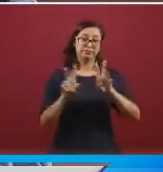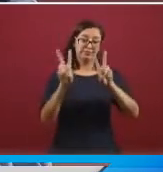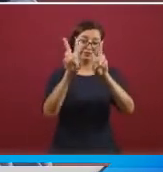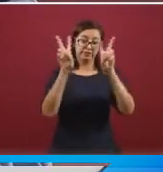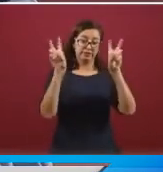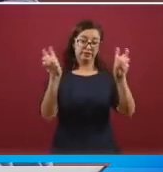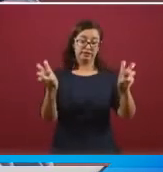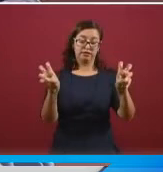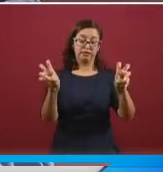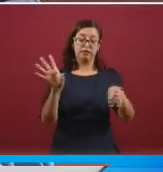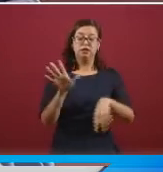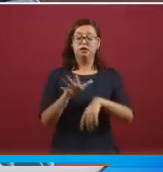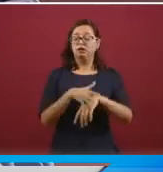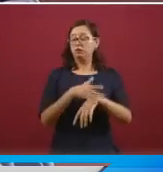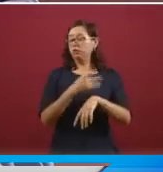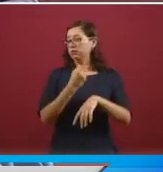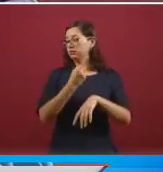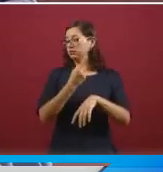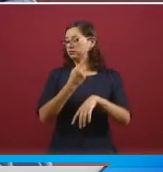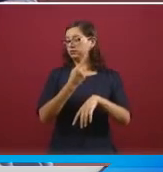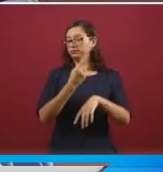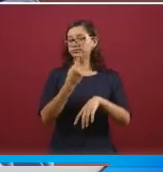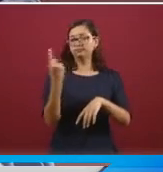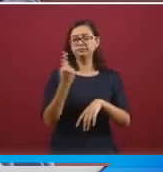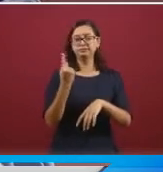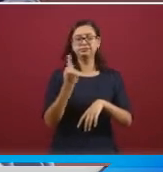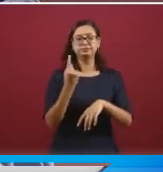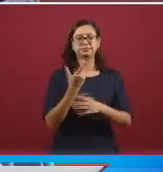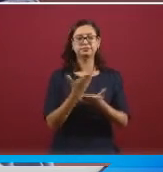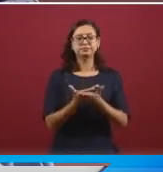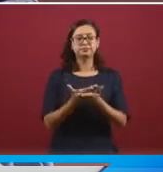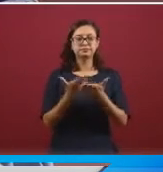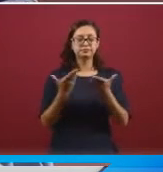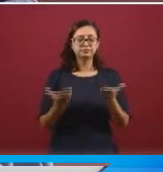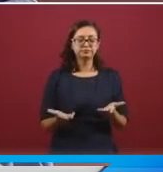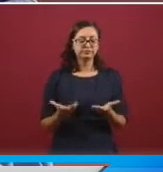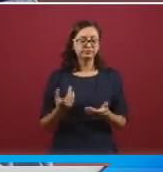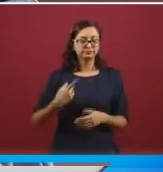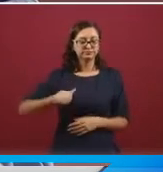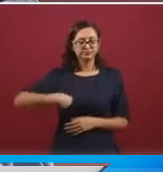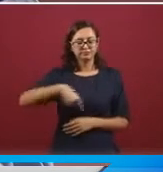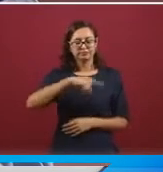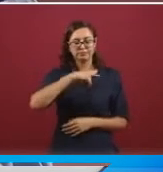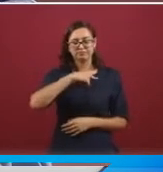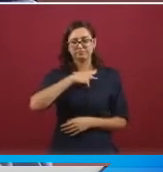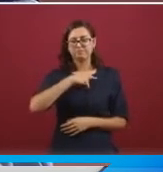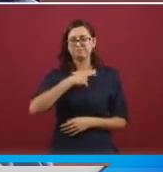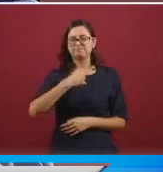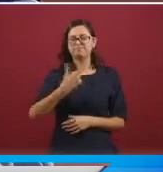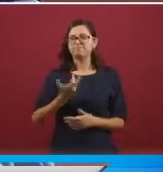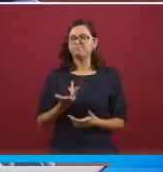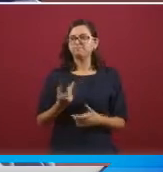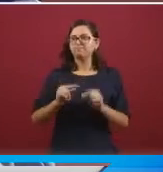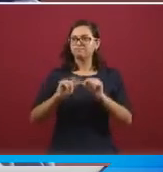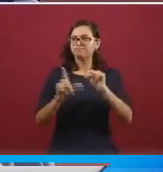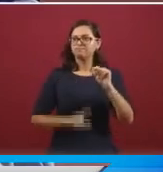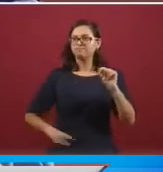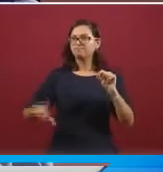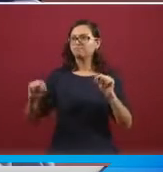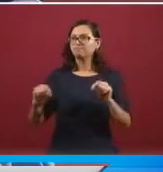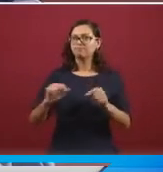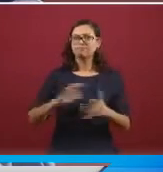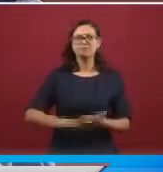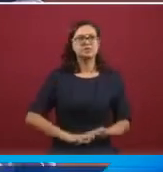la impunidad en el gobierno. Para evitar la infiltración del crimen en la Guardia Nacional, la supervisión y los exámenes de confianza es